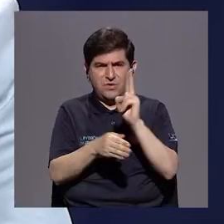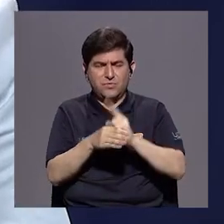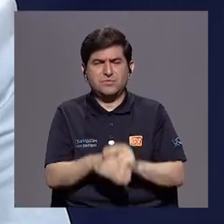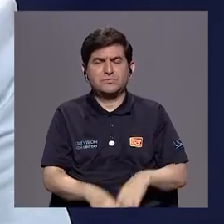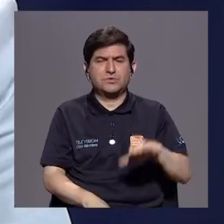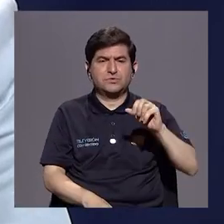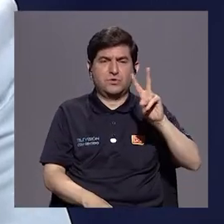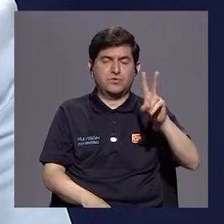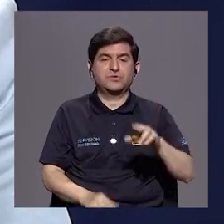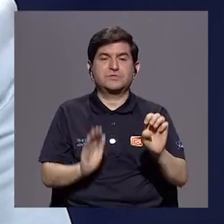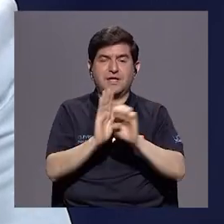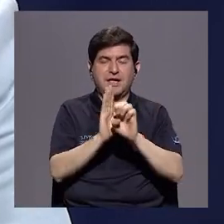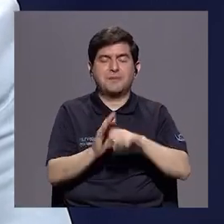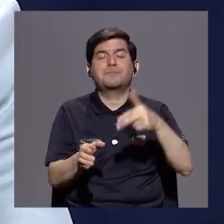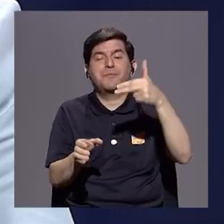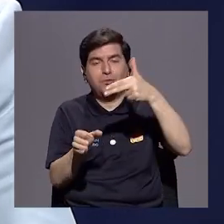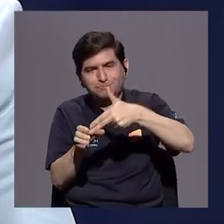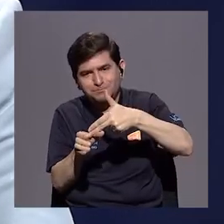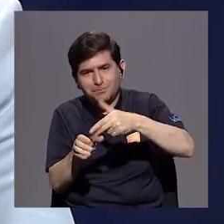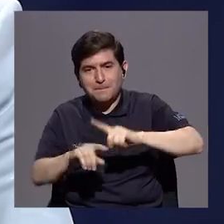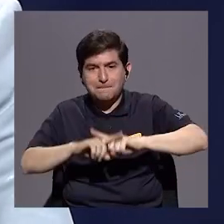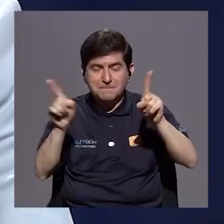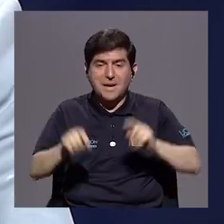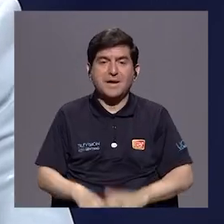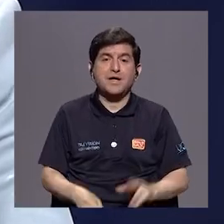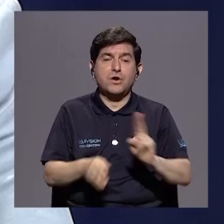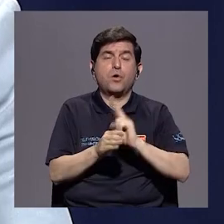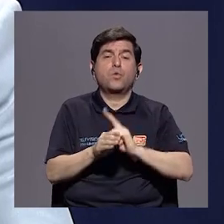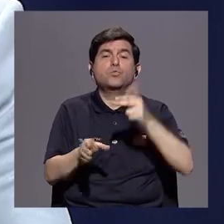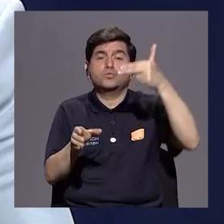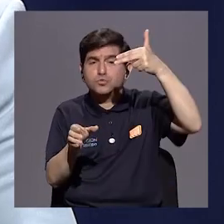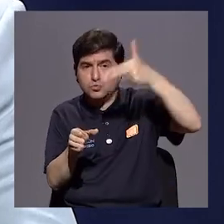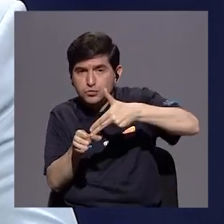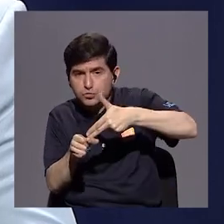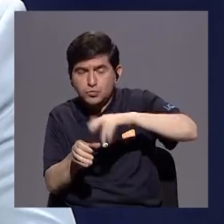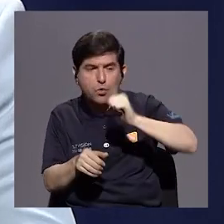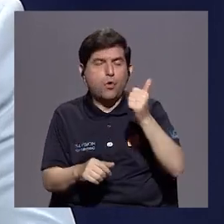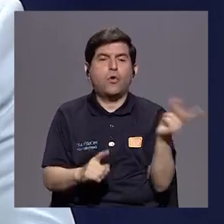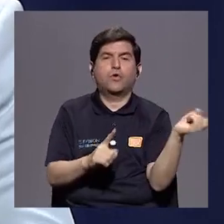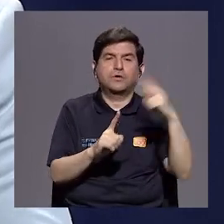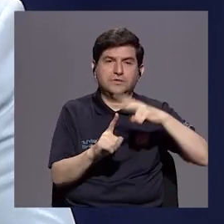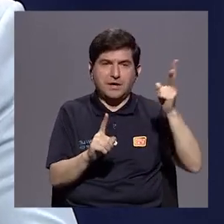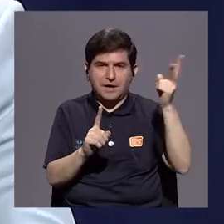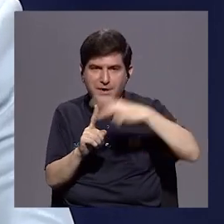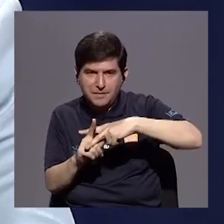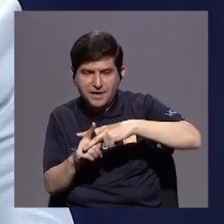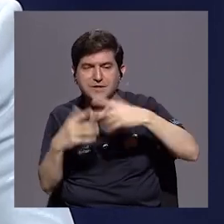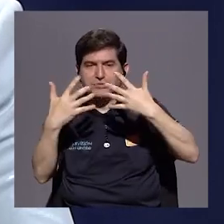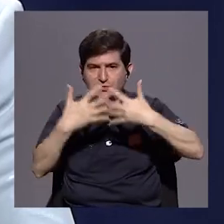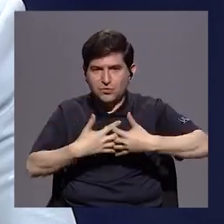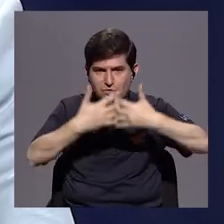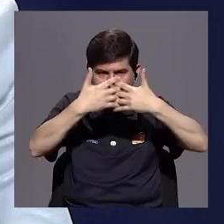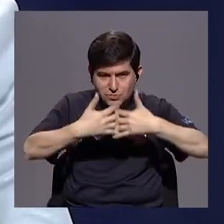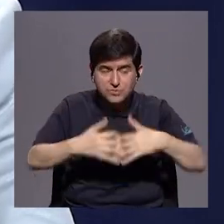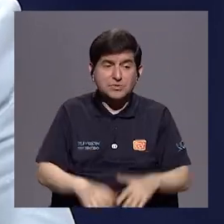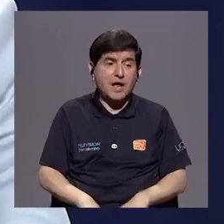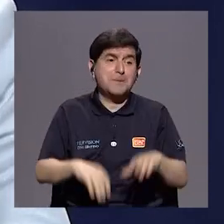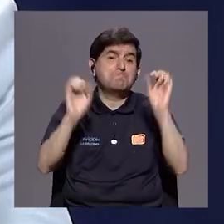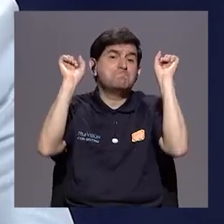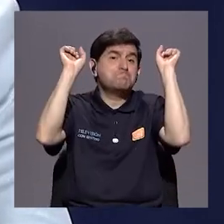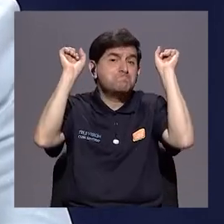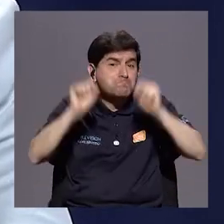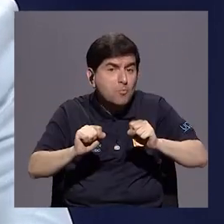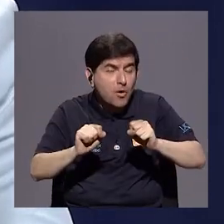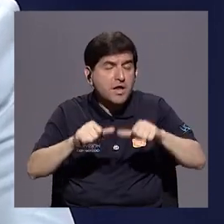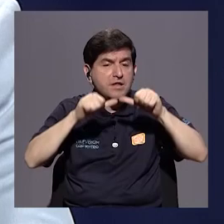los combustibles fósiles pero el uso de los combustibles fósiles para otras aplicaciones industriales podría ser